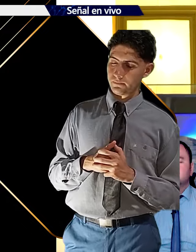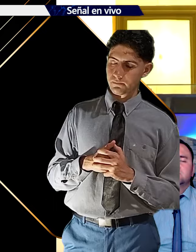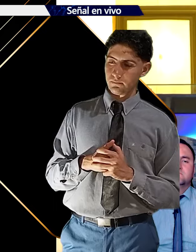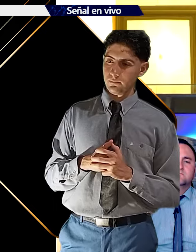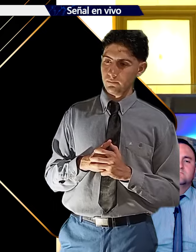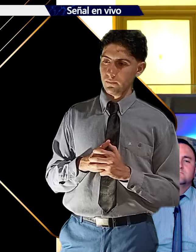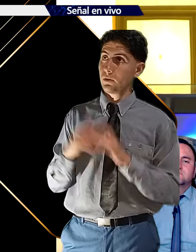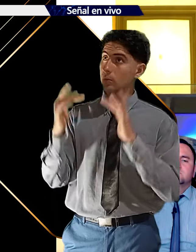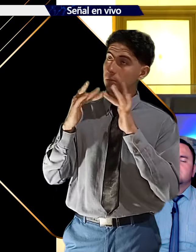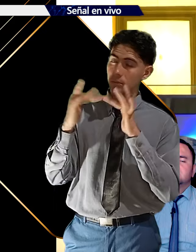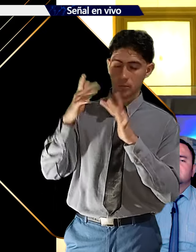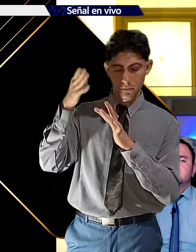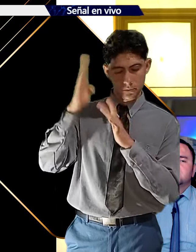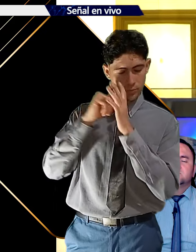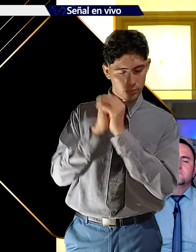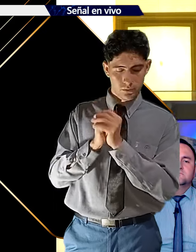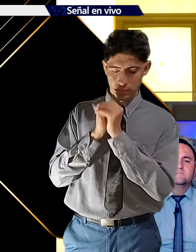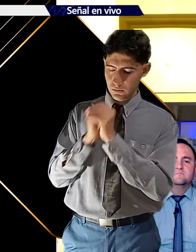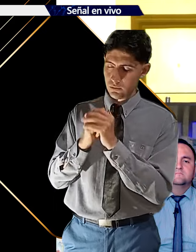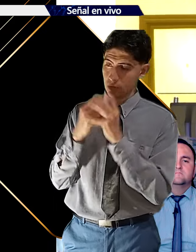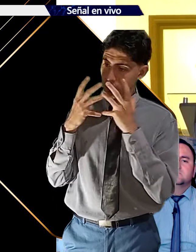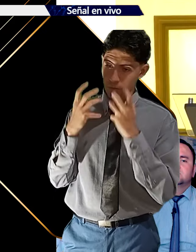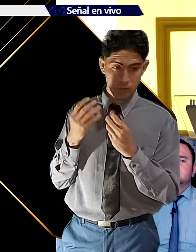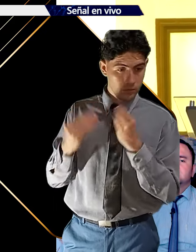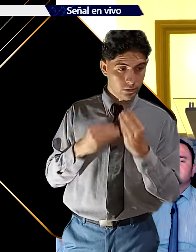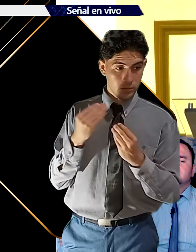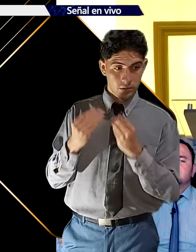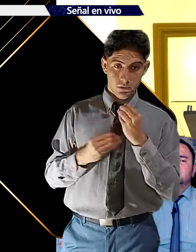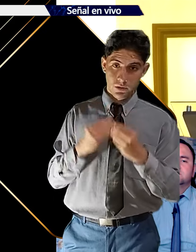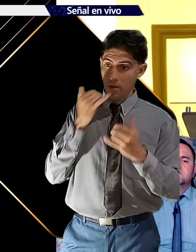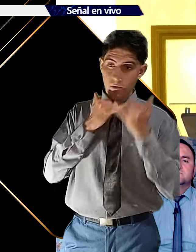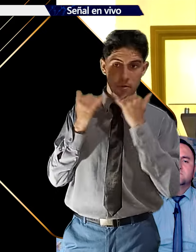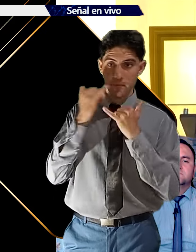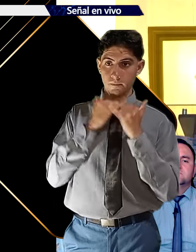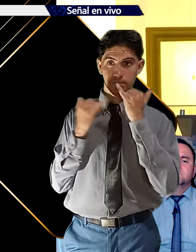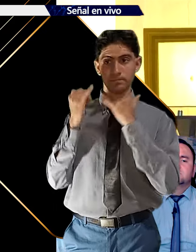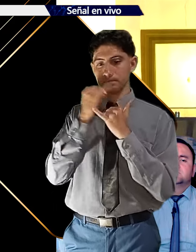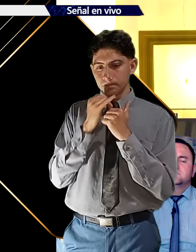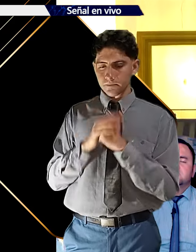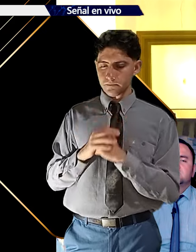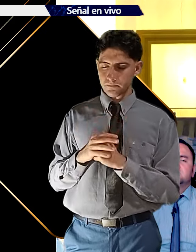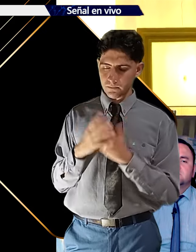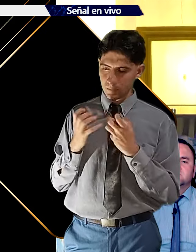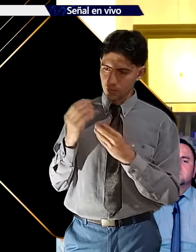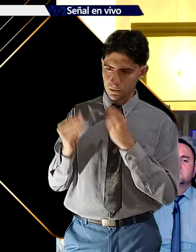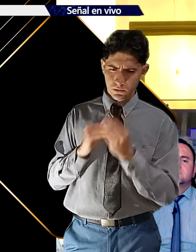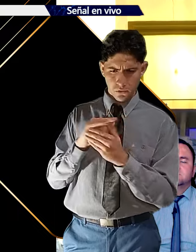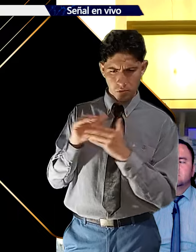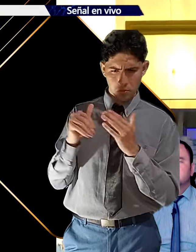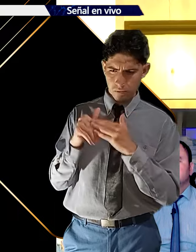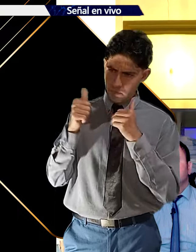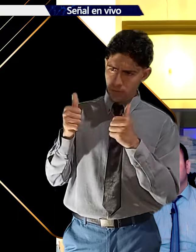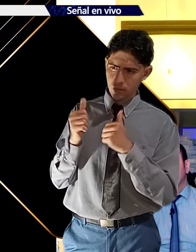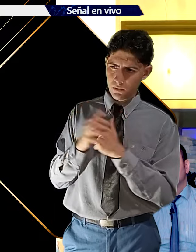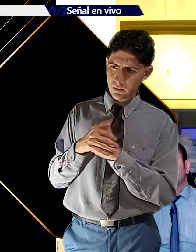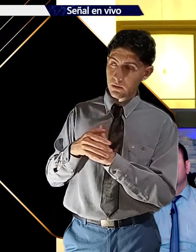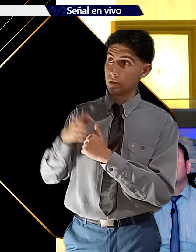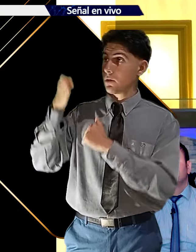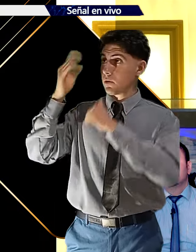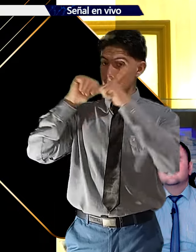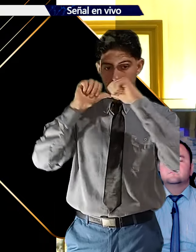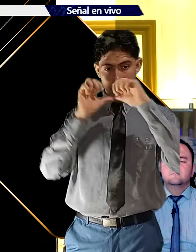y equivocaciones que tuve con los mayores, porque uno no estudia para ser papá ni mamá, y a veces, verdad, tiene uno que pasar experiencia. Estoy tratando lo